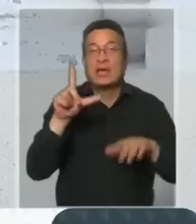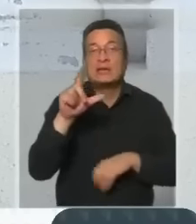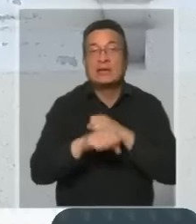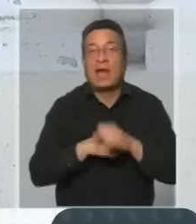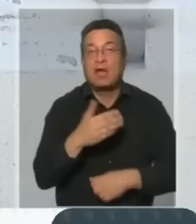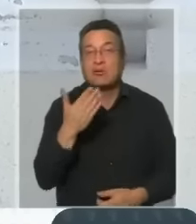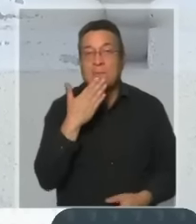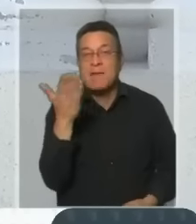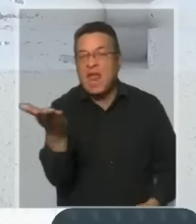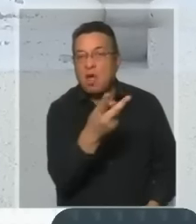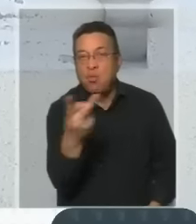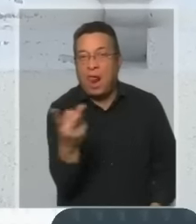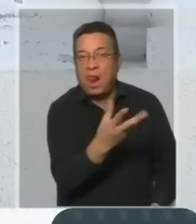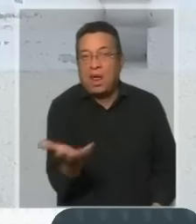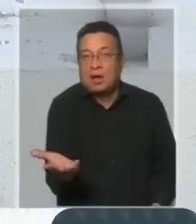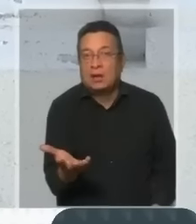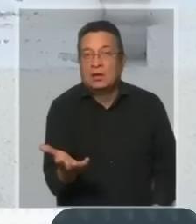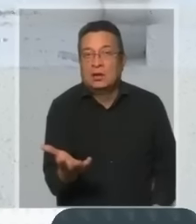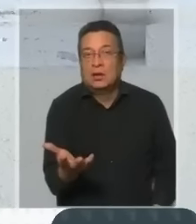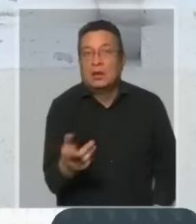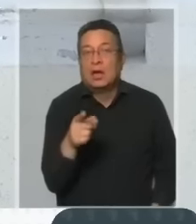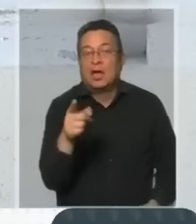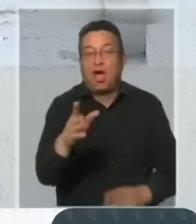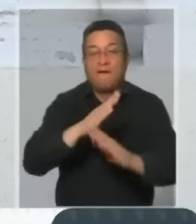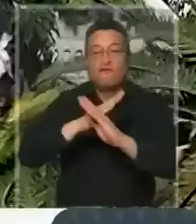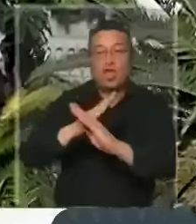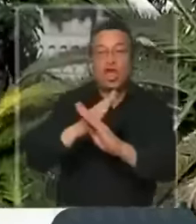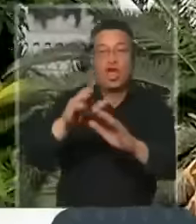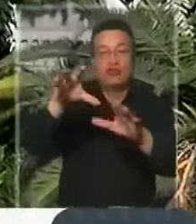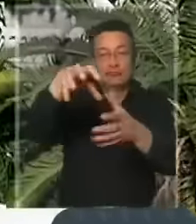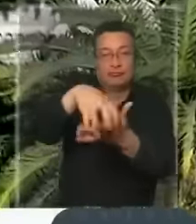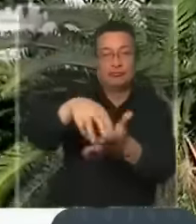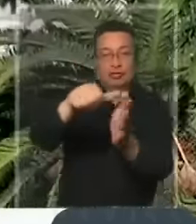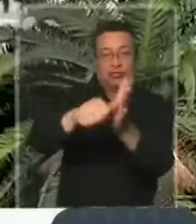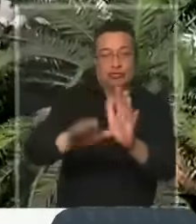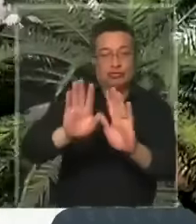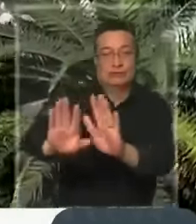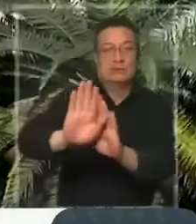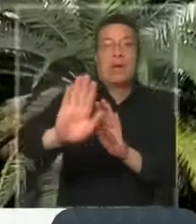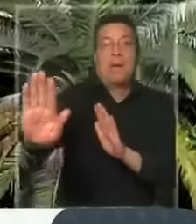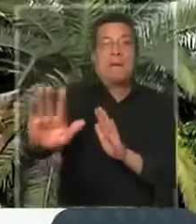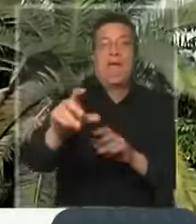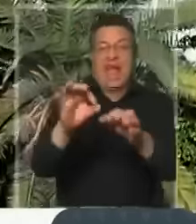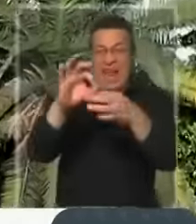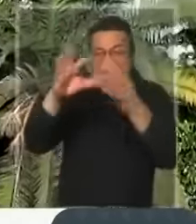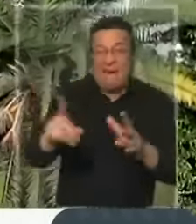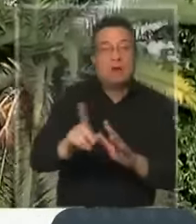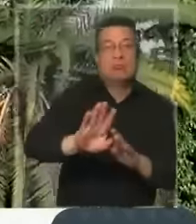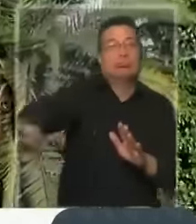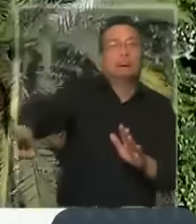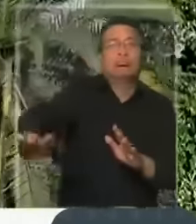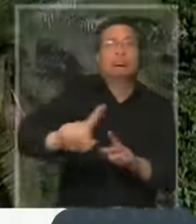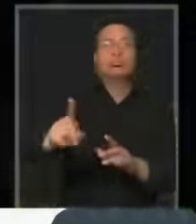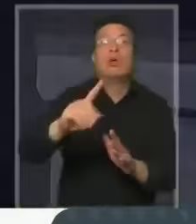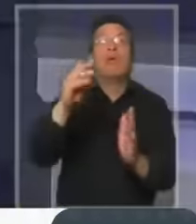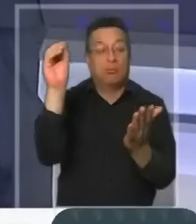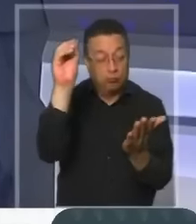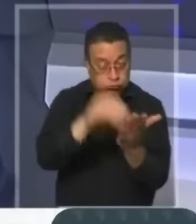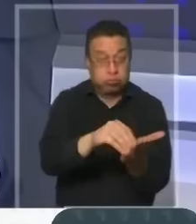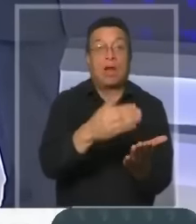edad. Este bloqueo de pabellón y suspensión de la cirugía de un paciente en estado grave también quedó